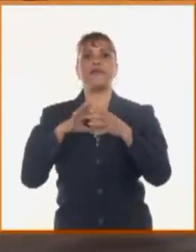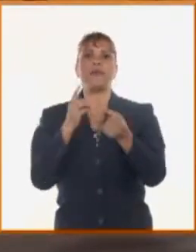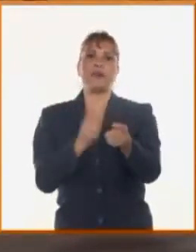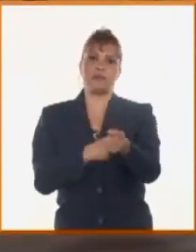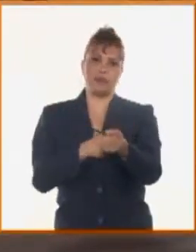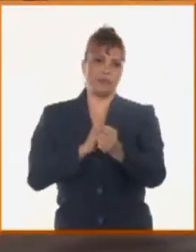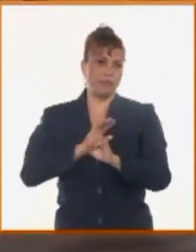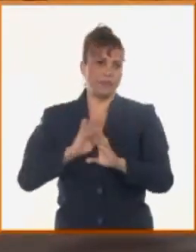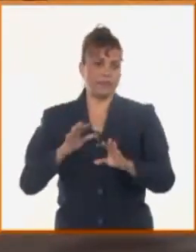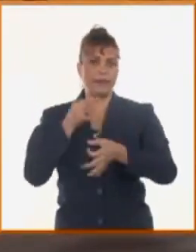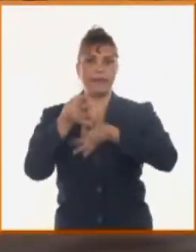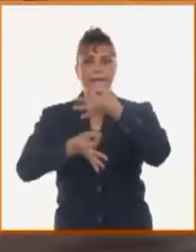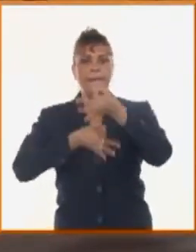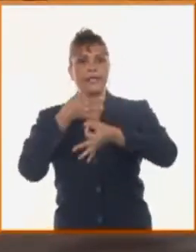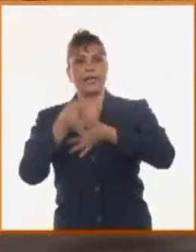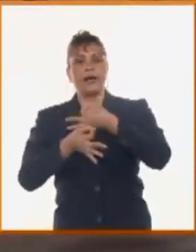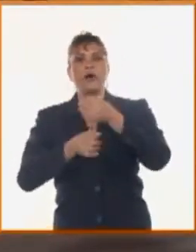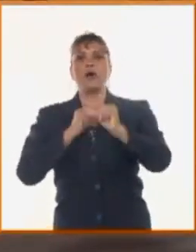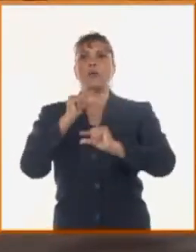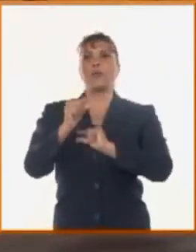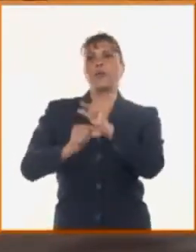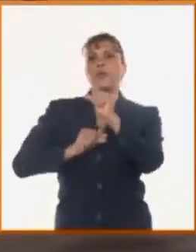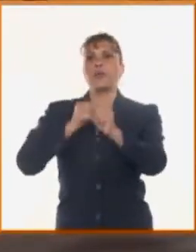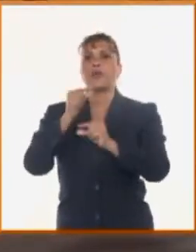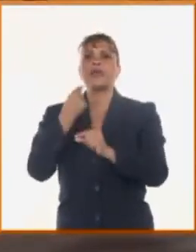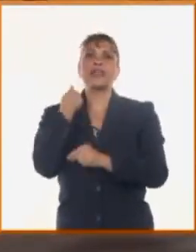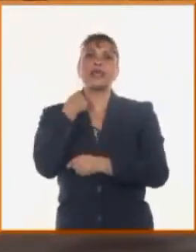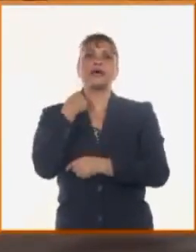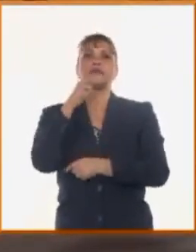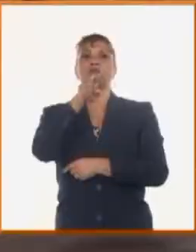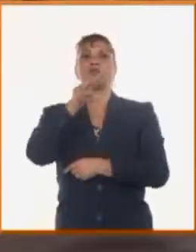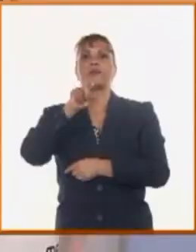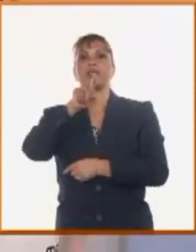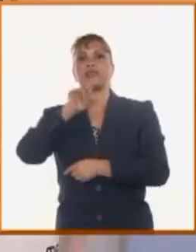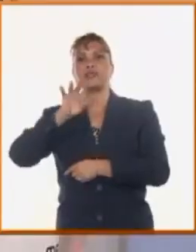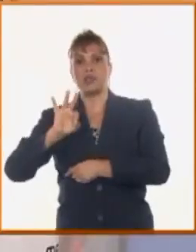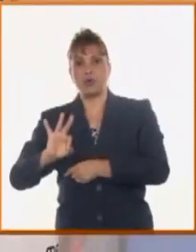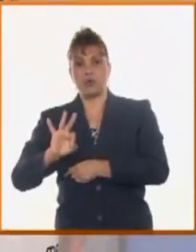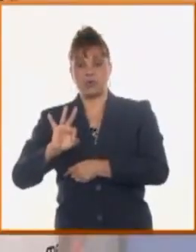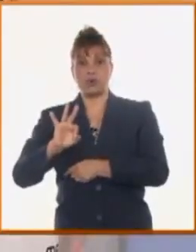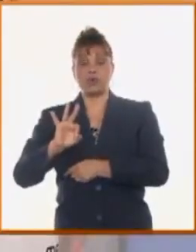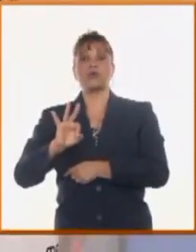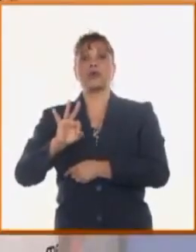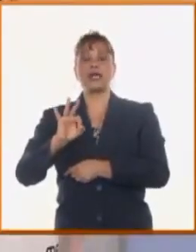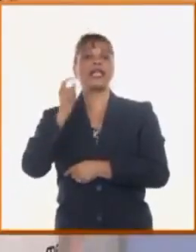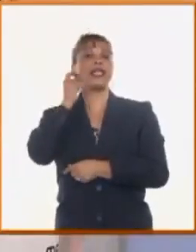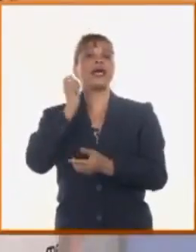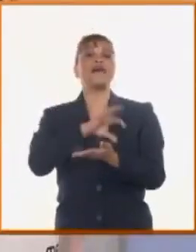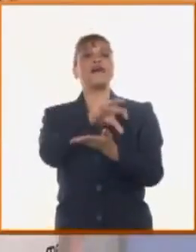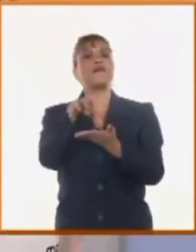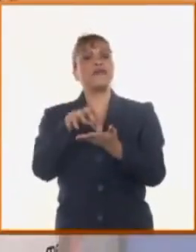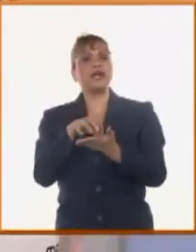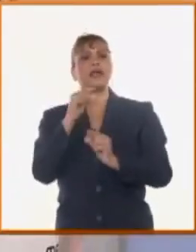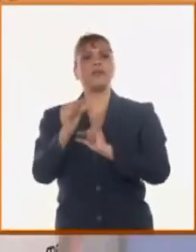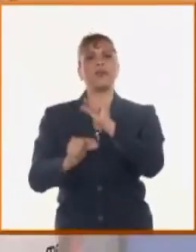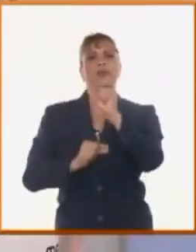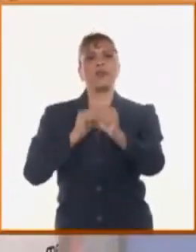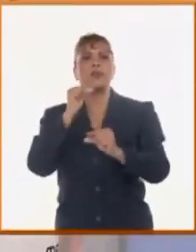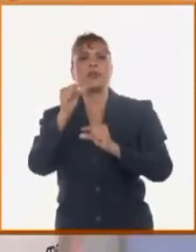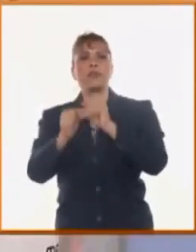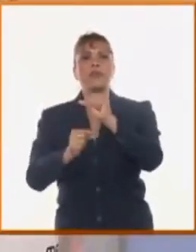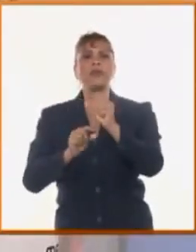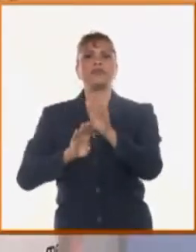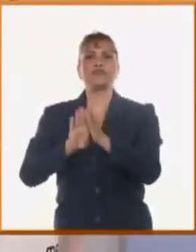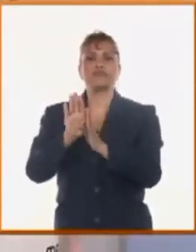explicaba, llevamos desde el año 2018, la feria ha tenido que hacerse